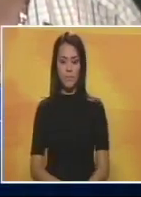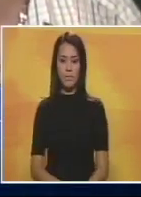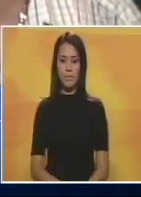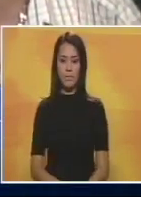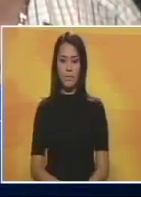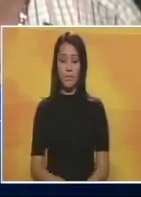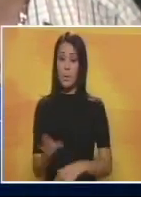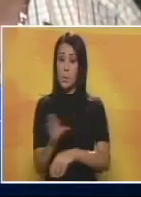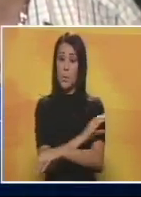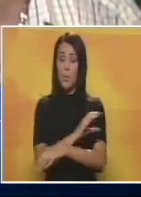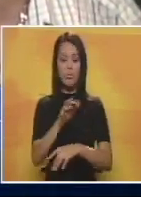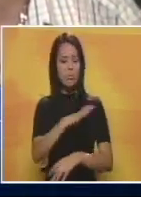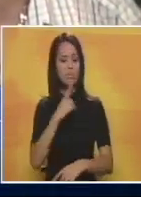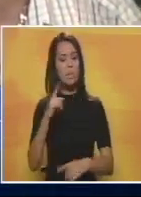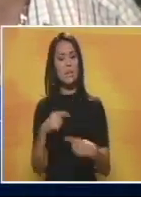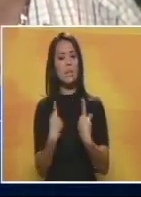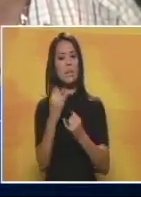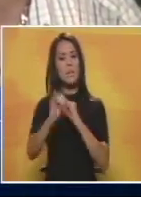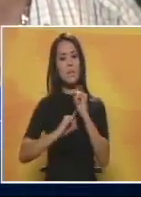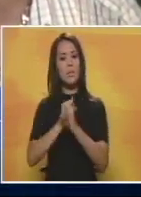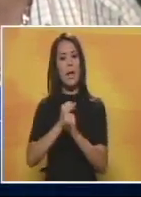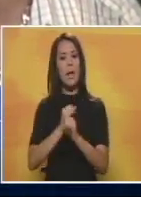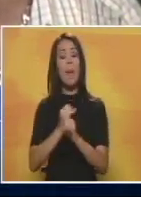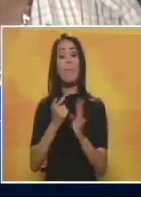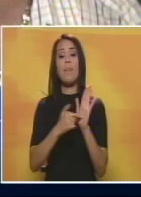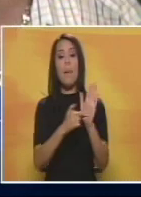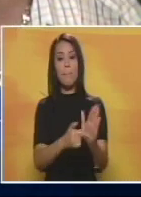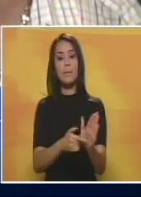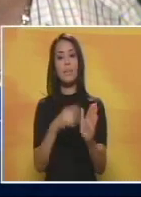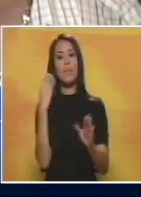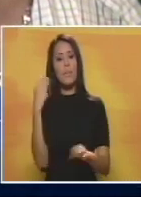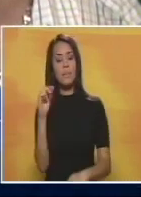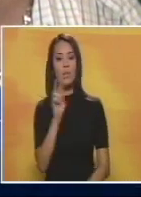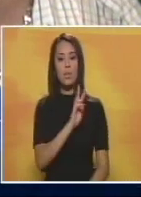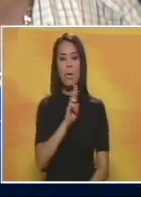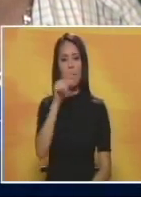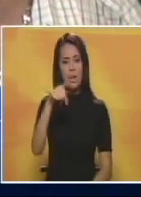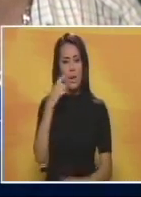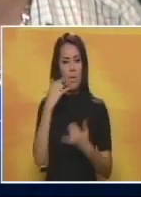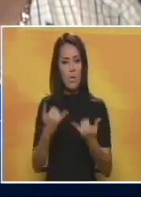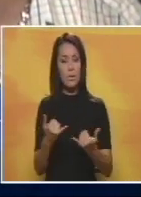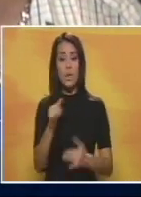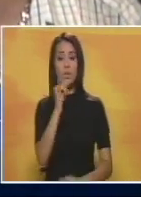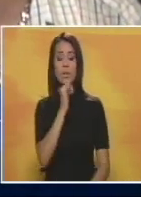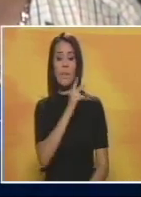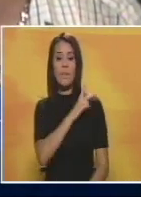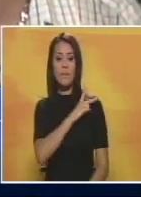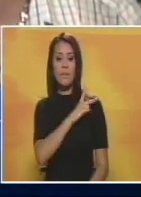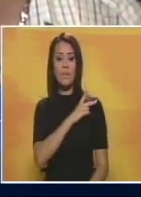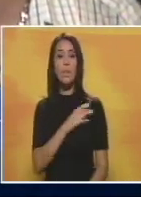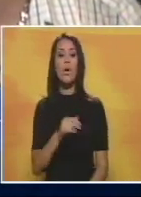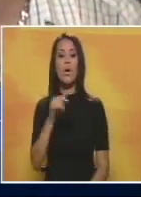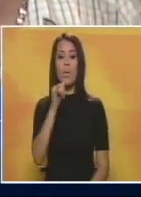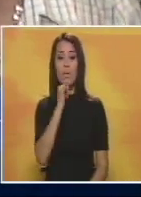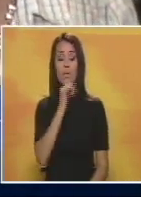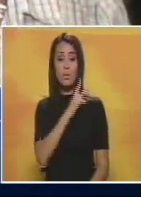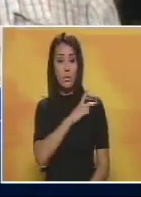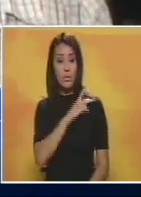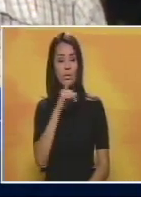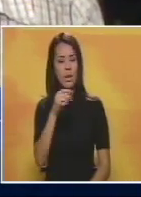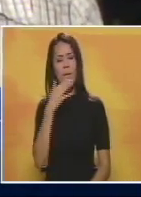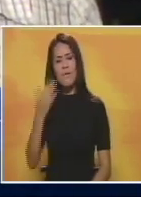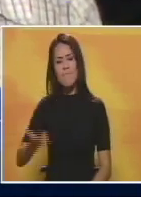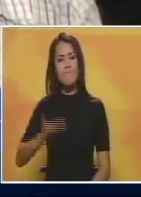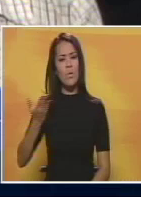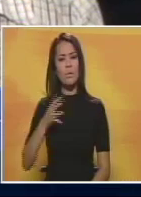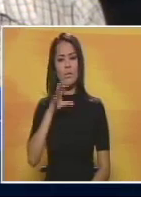llanera internacional tenemos representación de Venezuela y Colombia, y en esta ocasión queremos galardonar al Noticiero Venevisión como el noticiero más